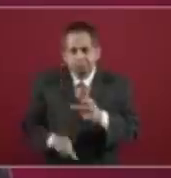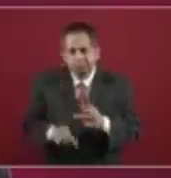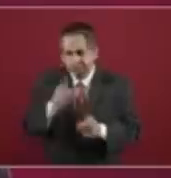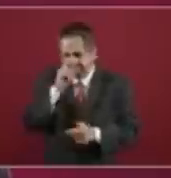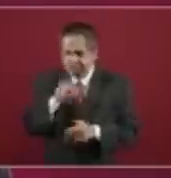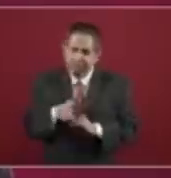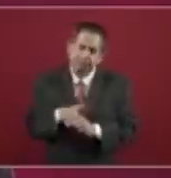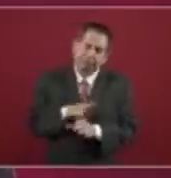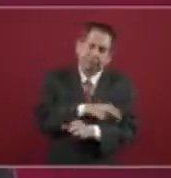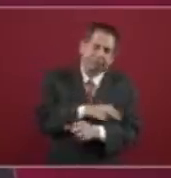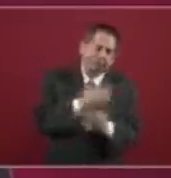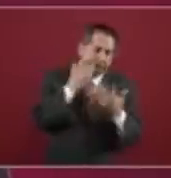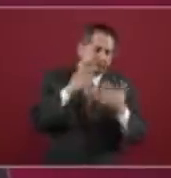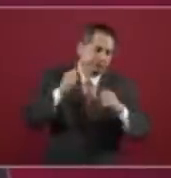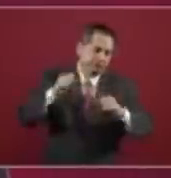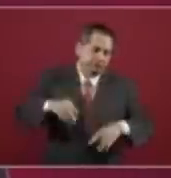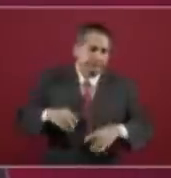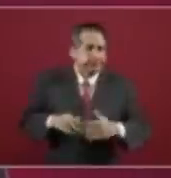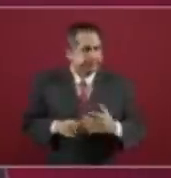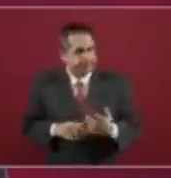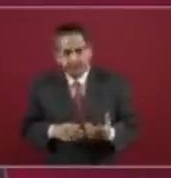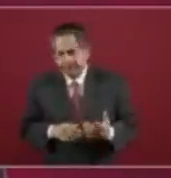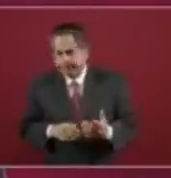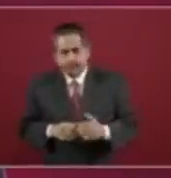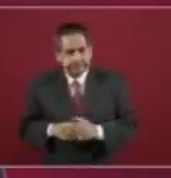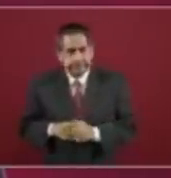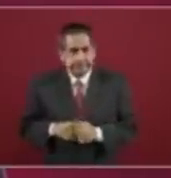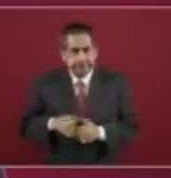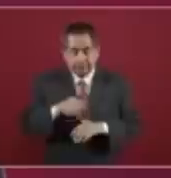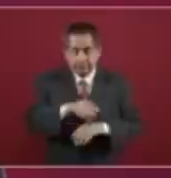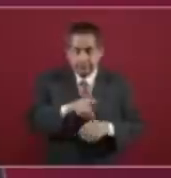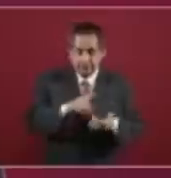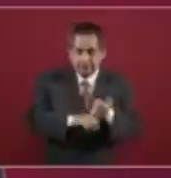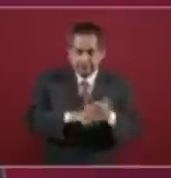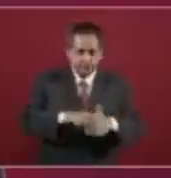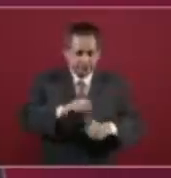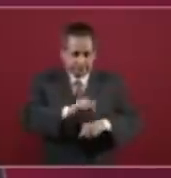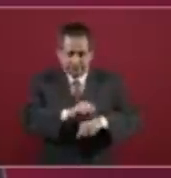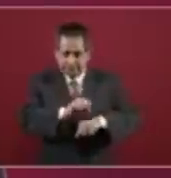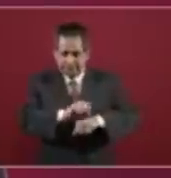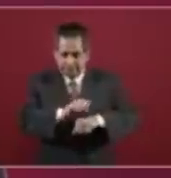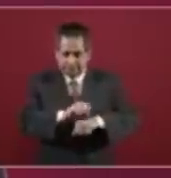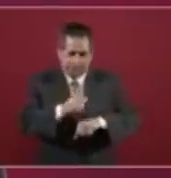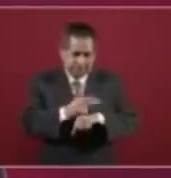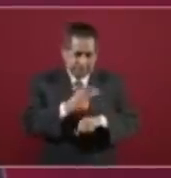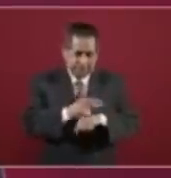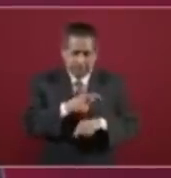¿Sí? La deserción en el nivel medio